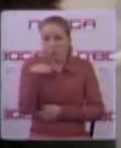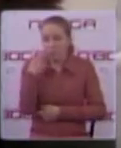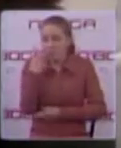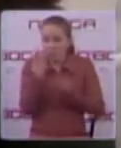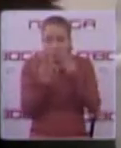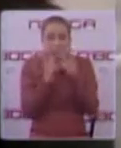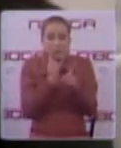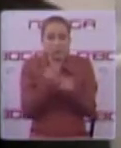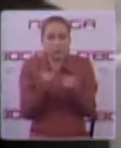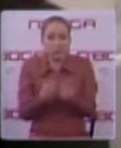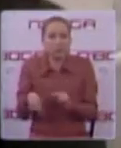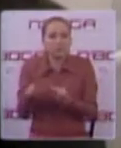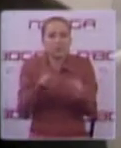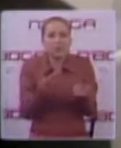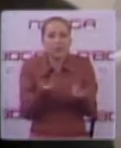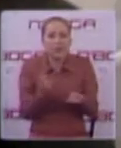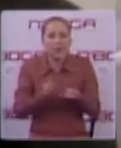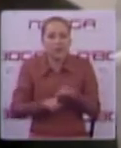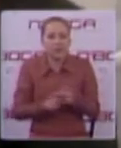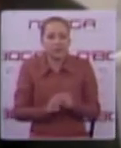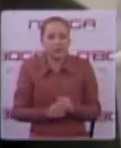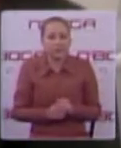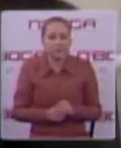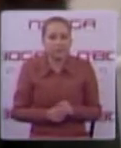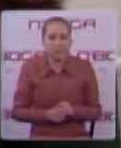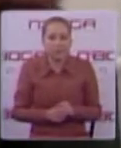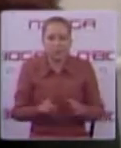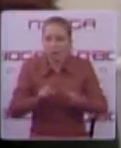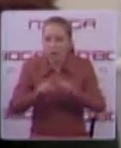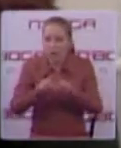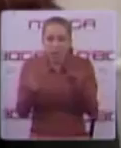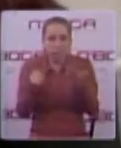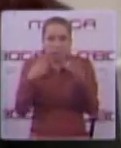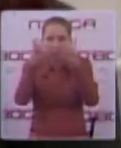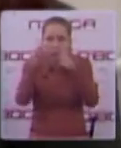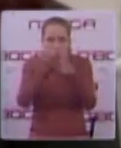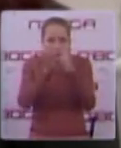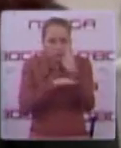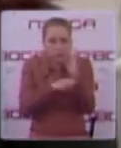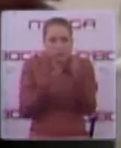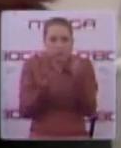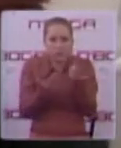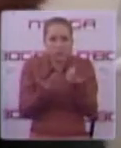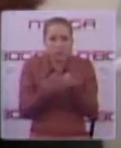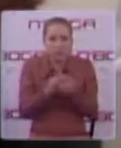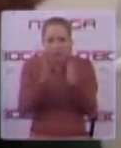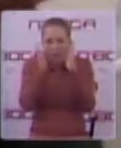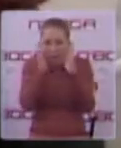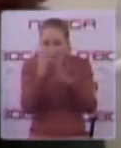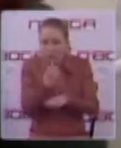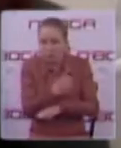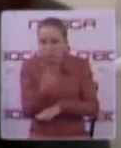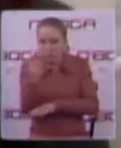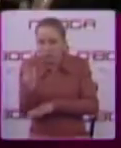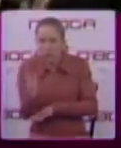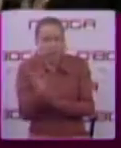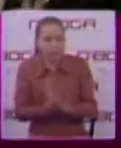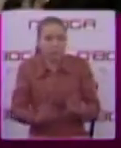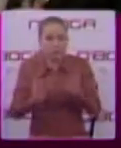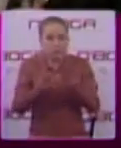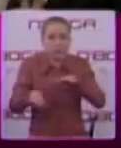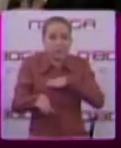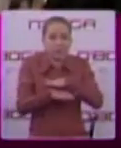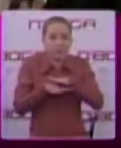pudieron darse cuenta, hasta cierto punto tiene varios aspectos desde el punto de vista de atención al cliente, que es básico.